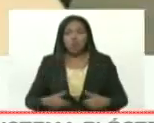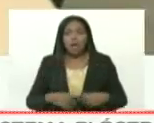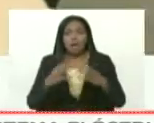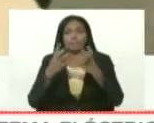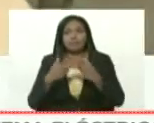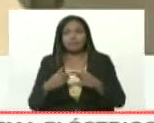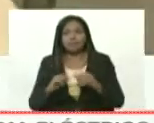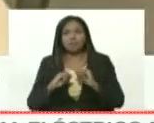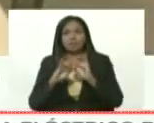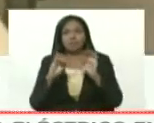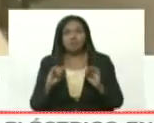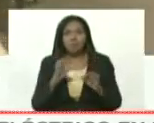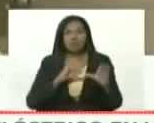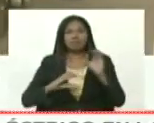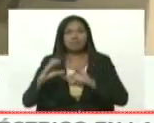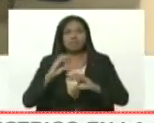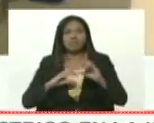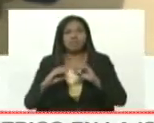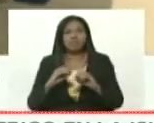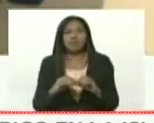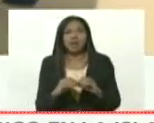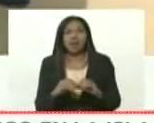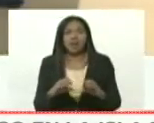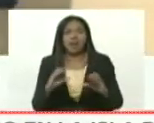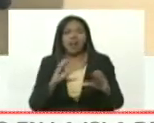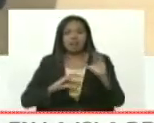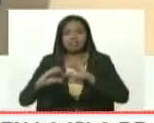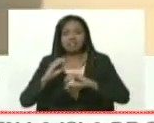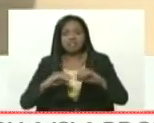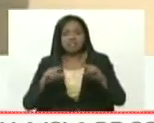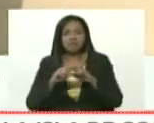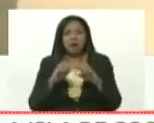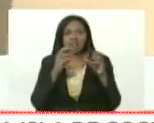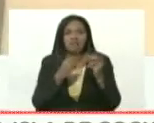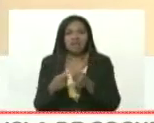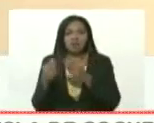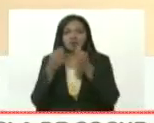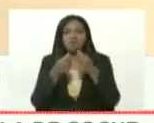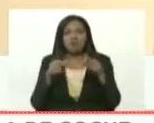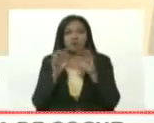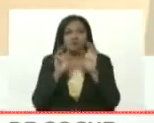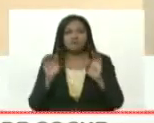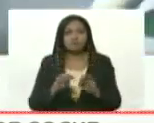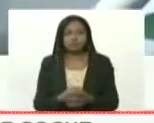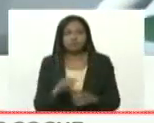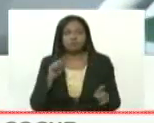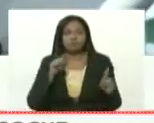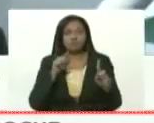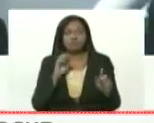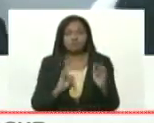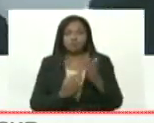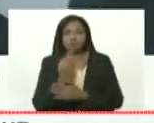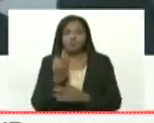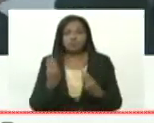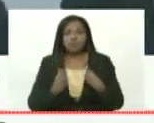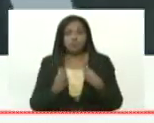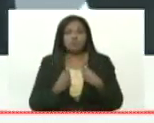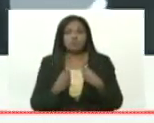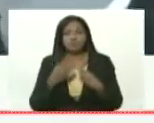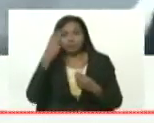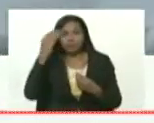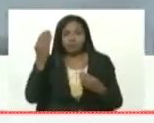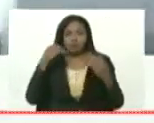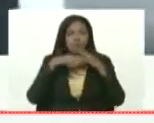a esta juventud científica, la ciencia, la economía, en función de la vida. Que Dios los bendiga,